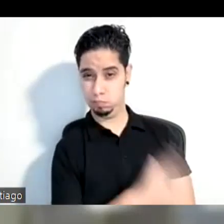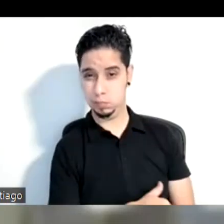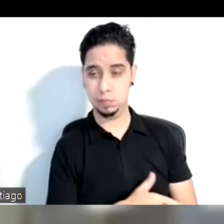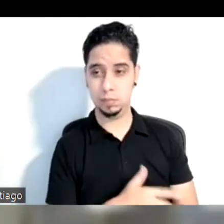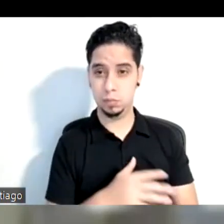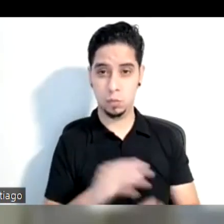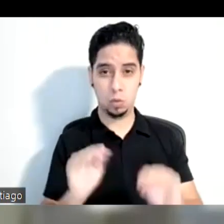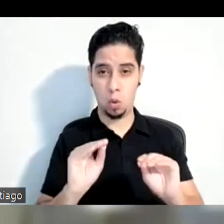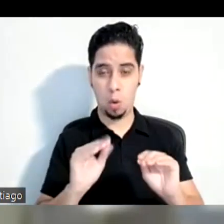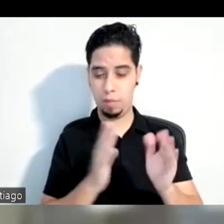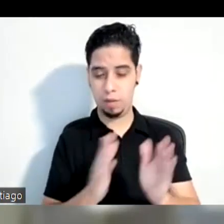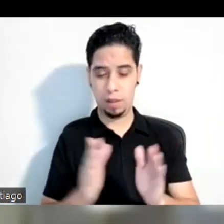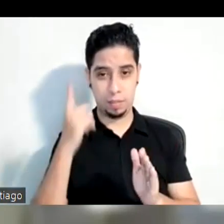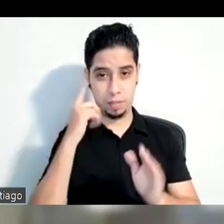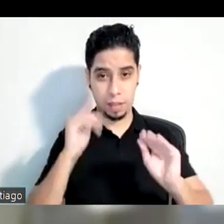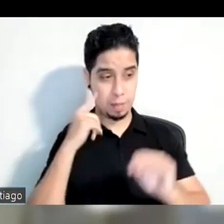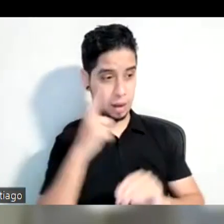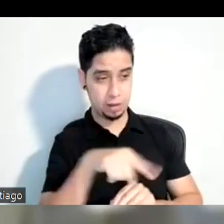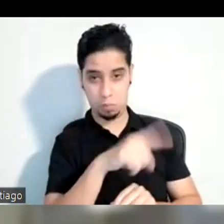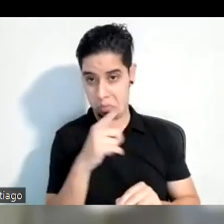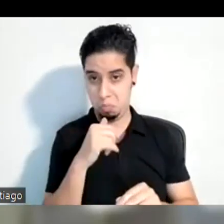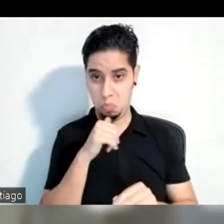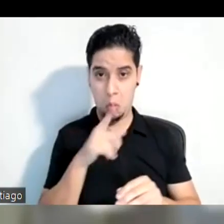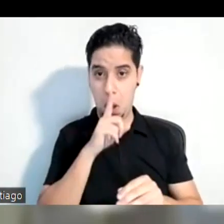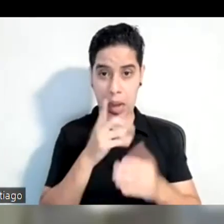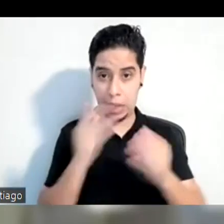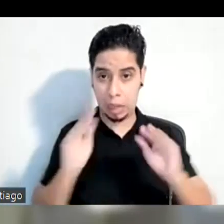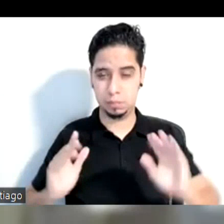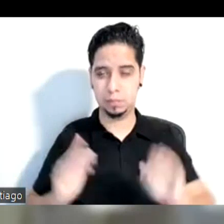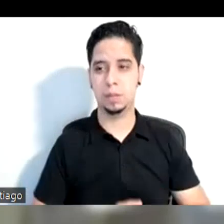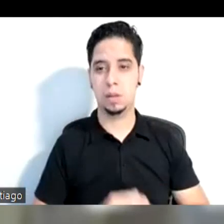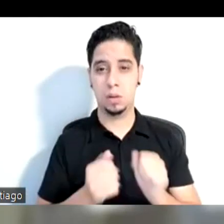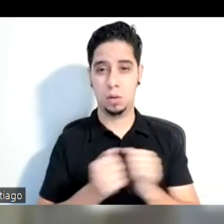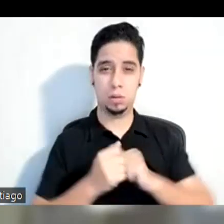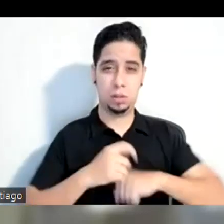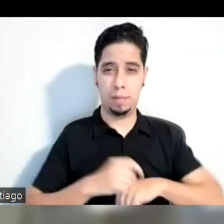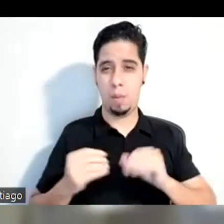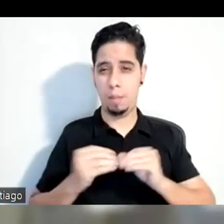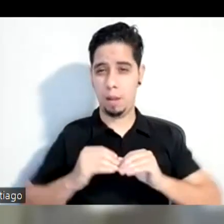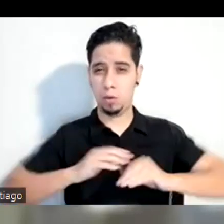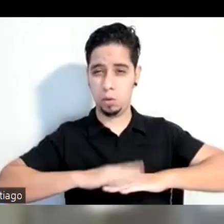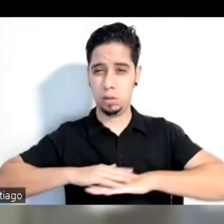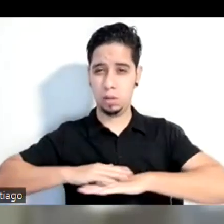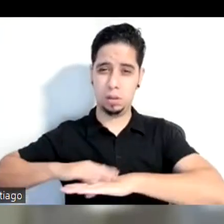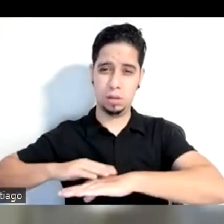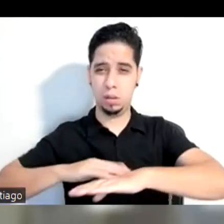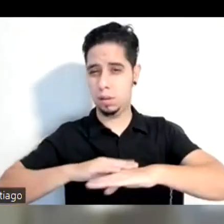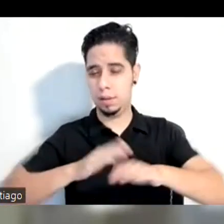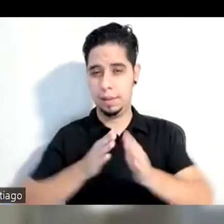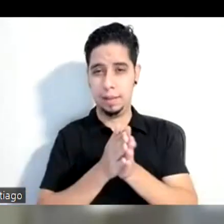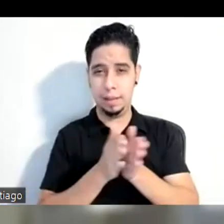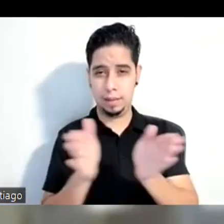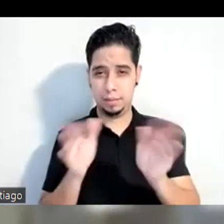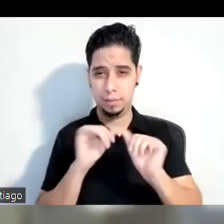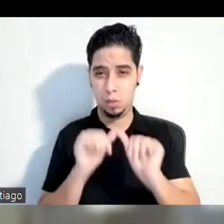para eso? Porque para ti no existe. Exacto. Y cada vez más la conciencia, ¿verdad?, general, pues empiece a